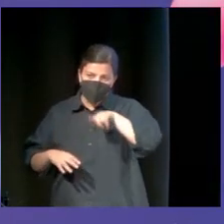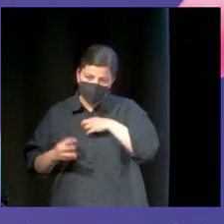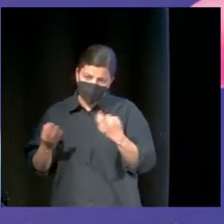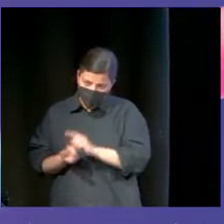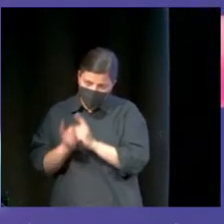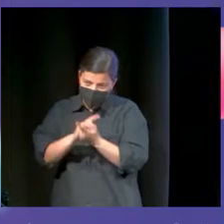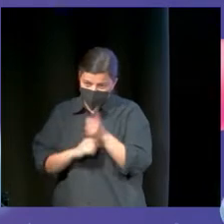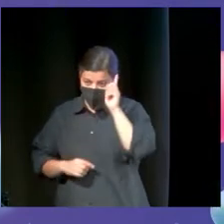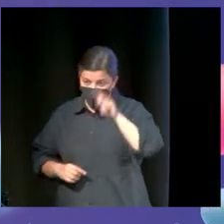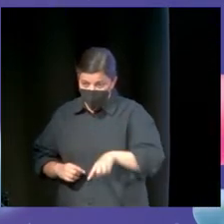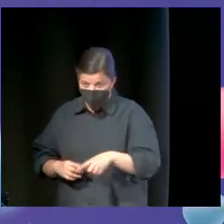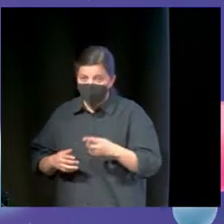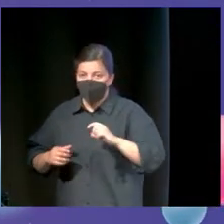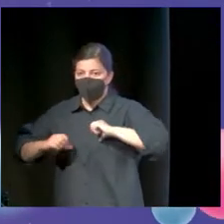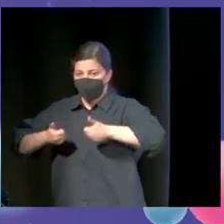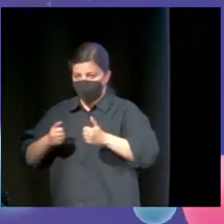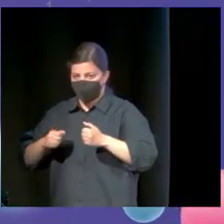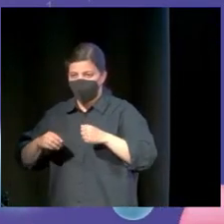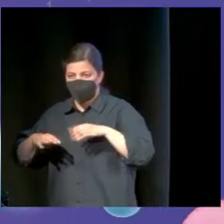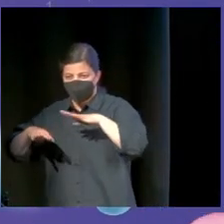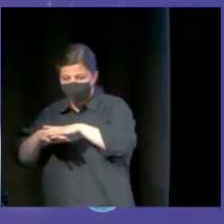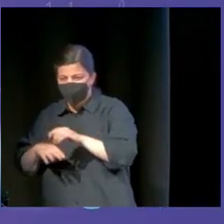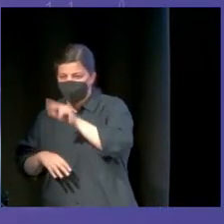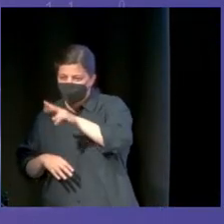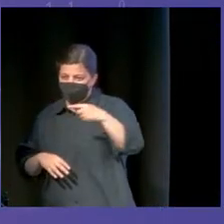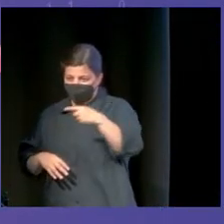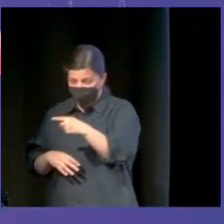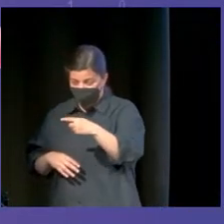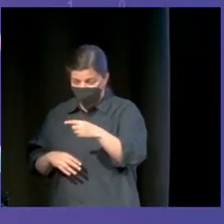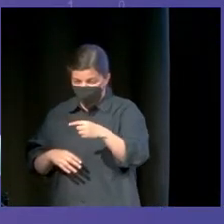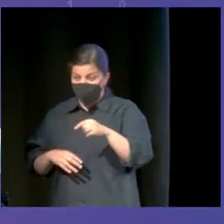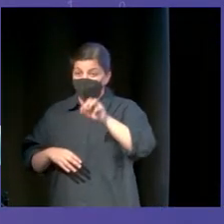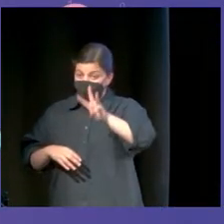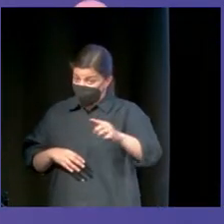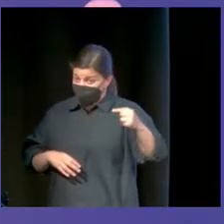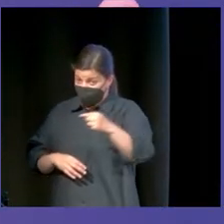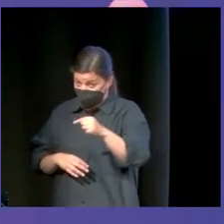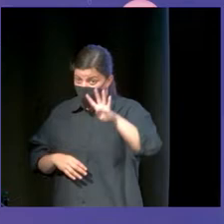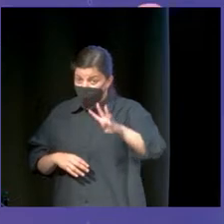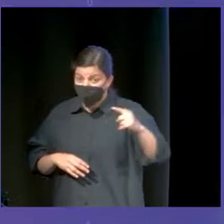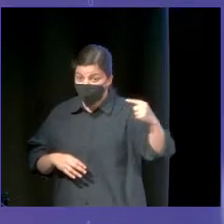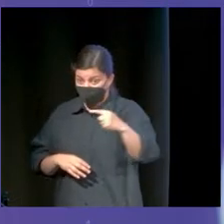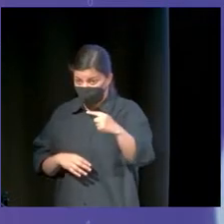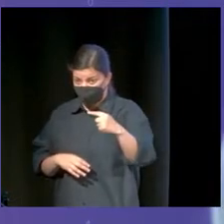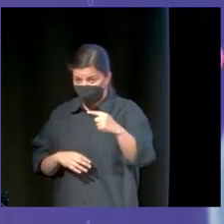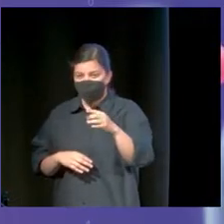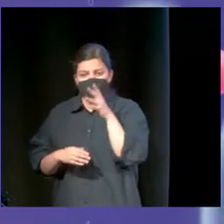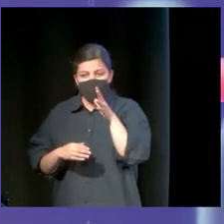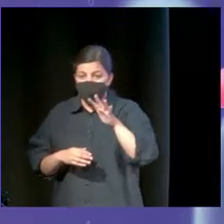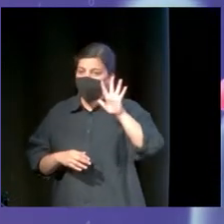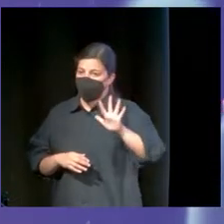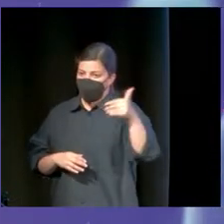y empezamos a desplegar la red 2g empezamos a desplegar la red 3g 4g y ahora